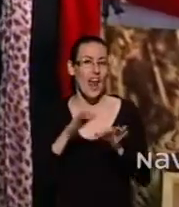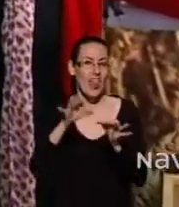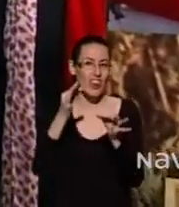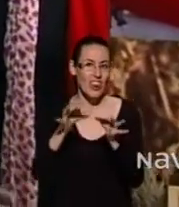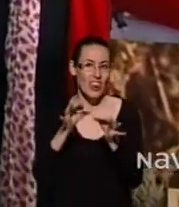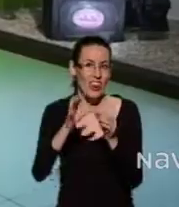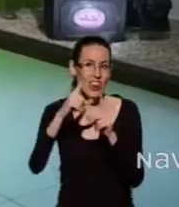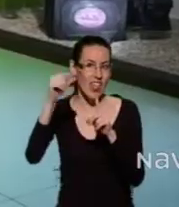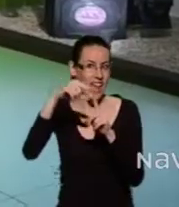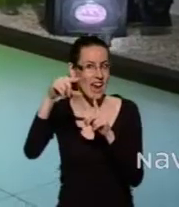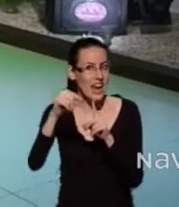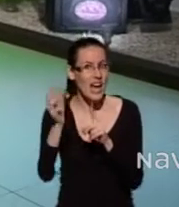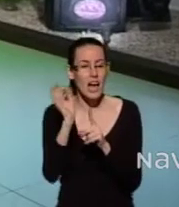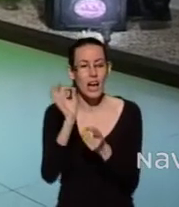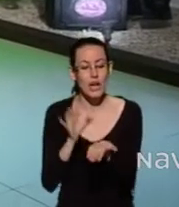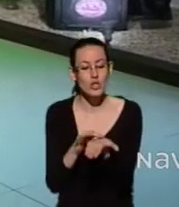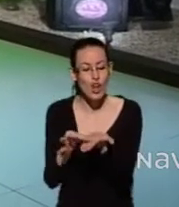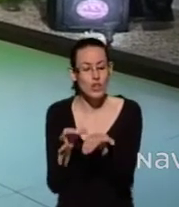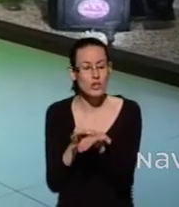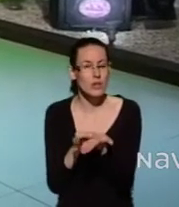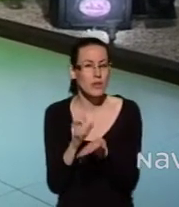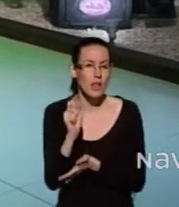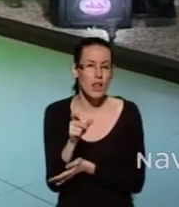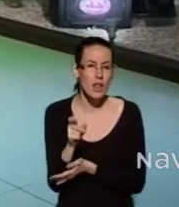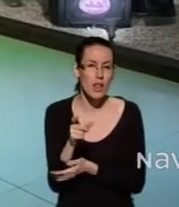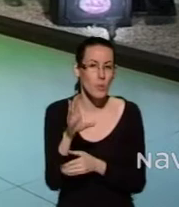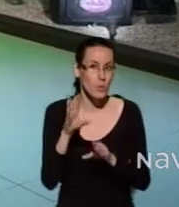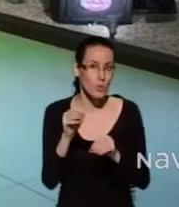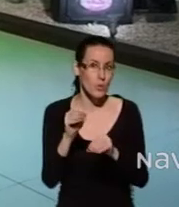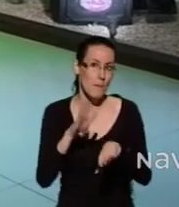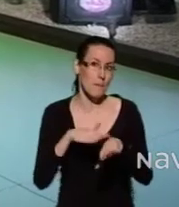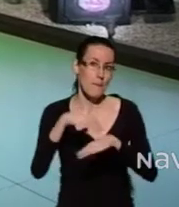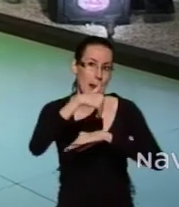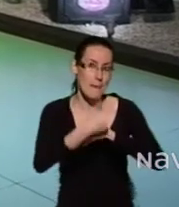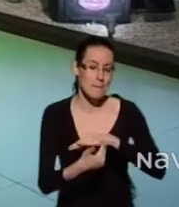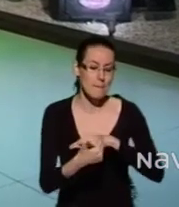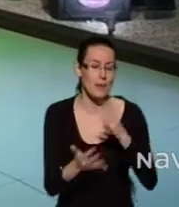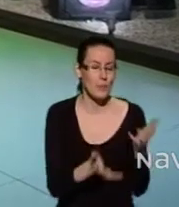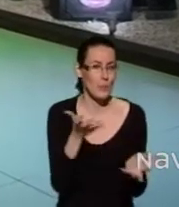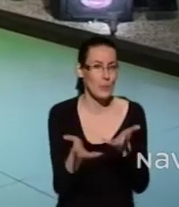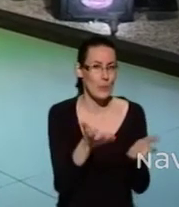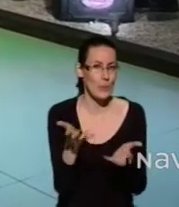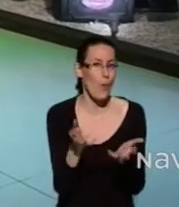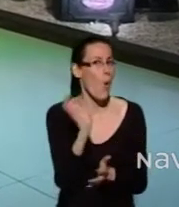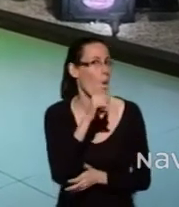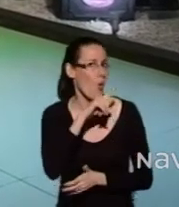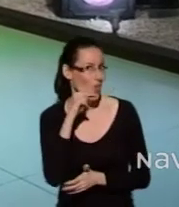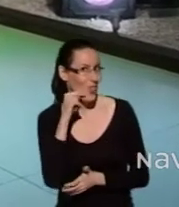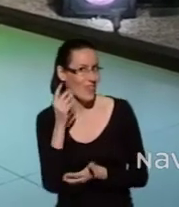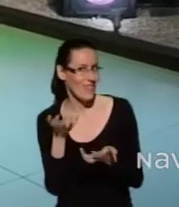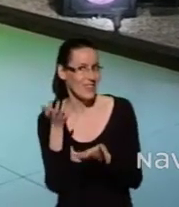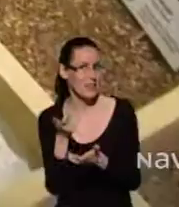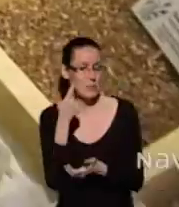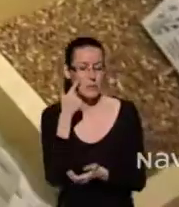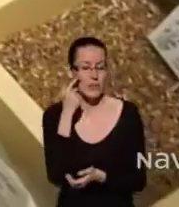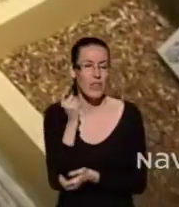semillas, que tradicionalmente se han utilizado en la elaboración del pan y de los dulces. Esto quizá, bueno, pues son las más